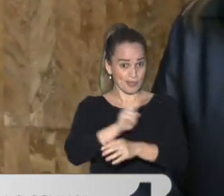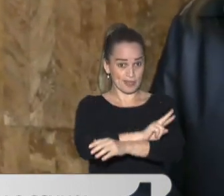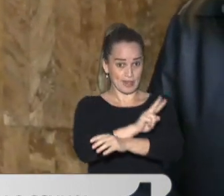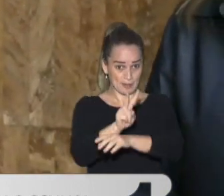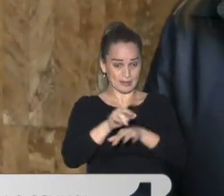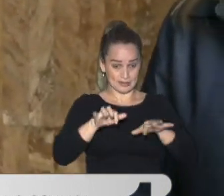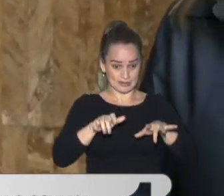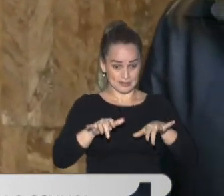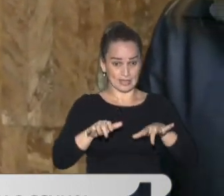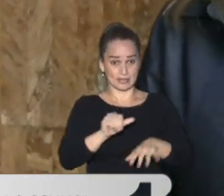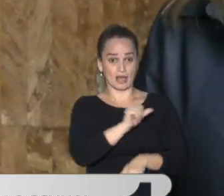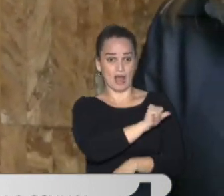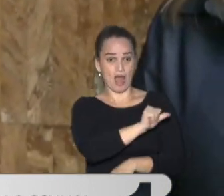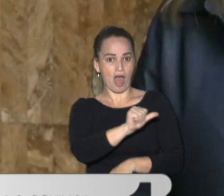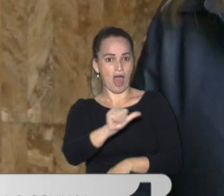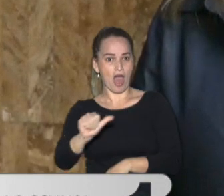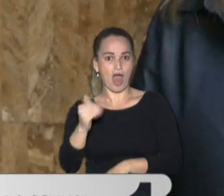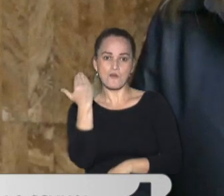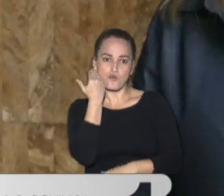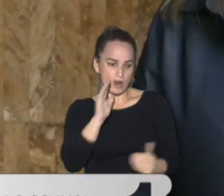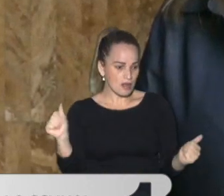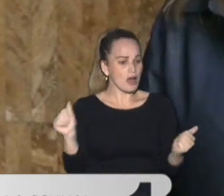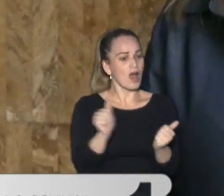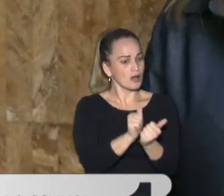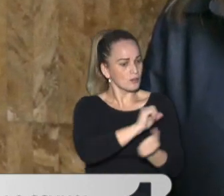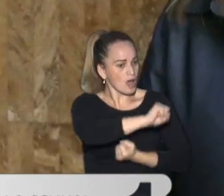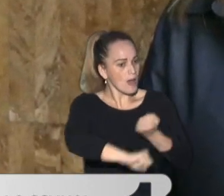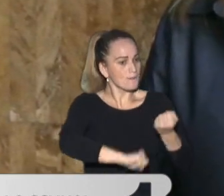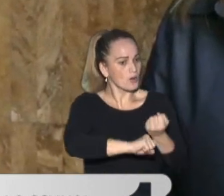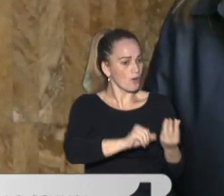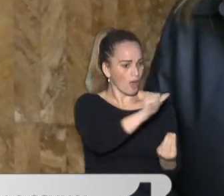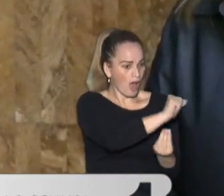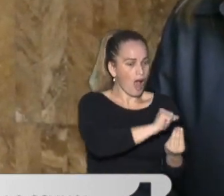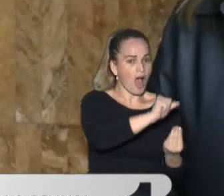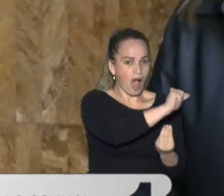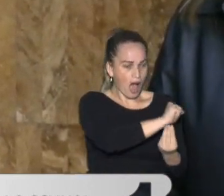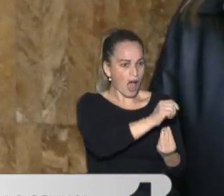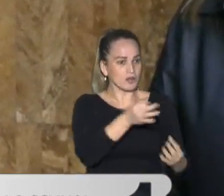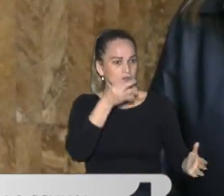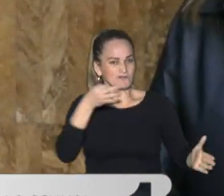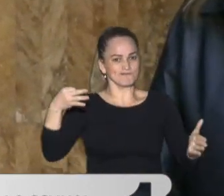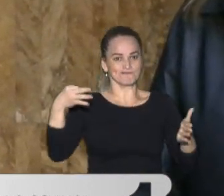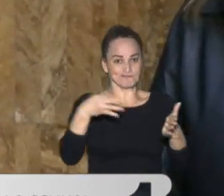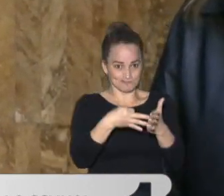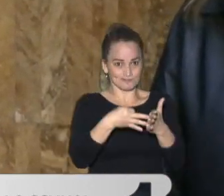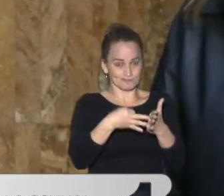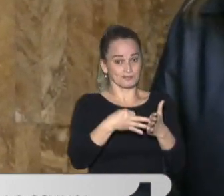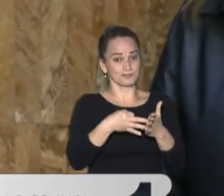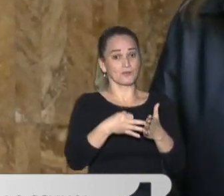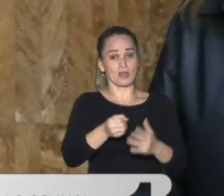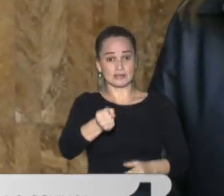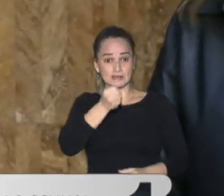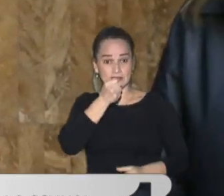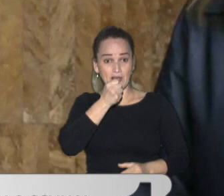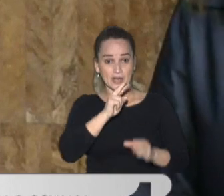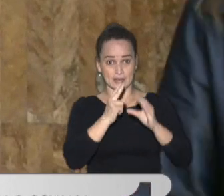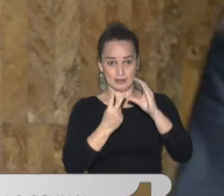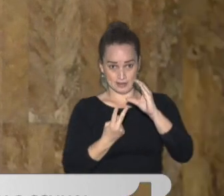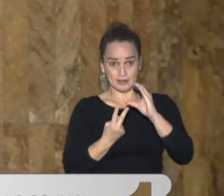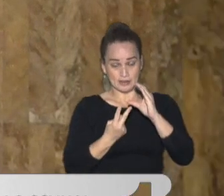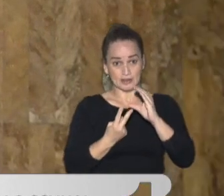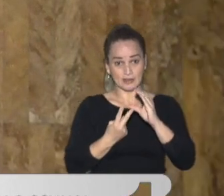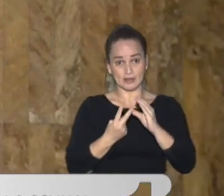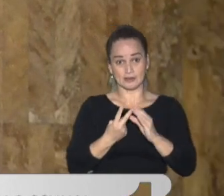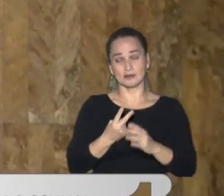la Secretaría de la Mujer van a estar realizando el acompañamiento a estas mujeres que denunciaron. También este medio se comunicó con